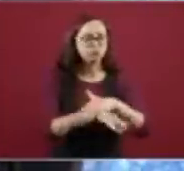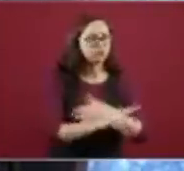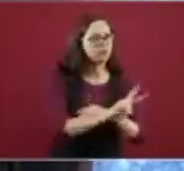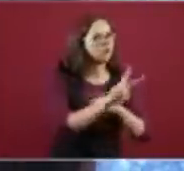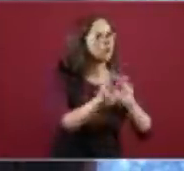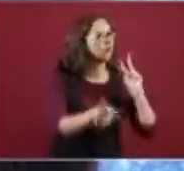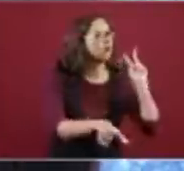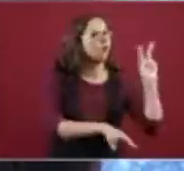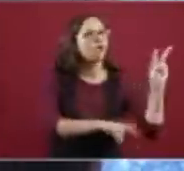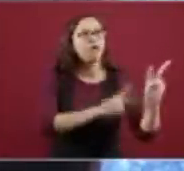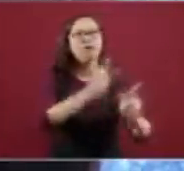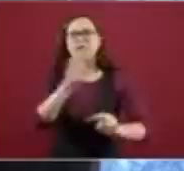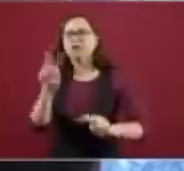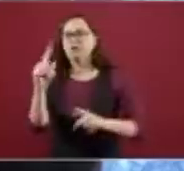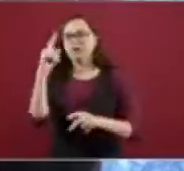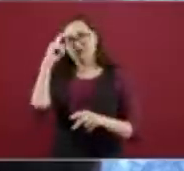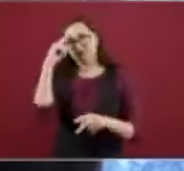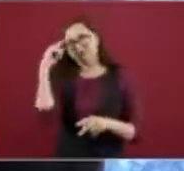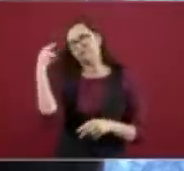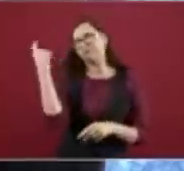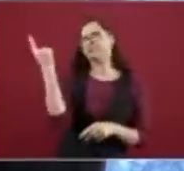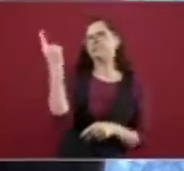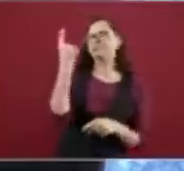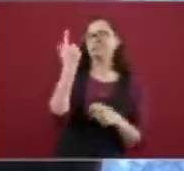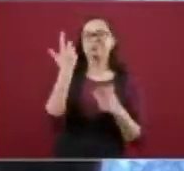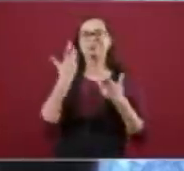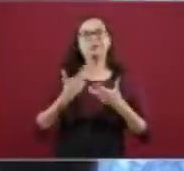es realmente